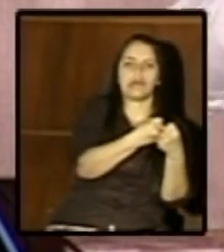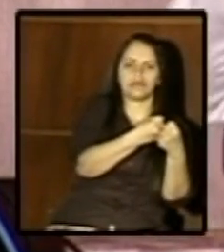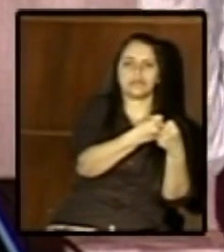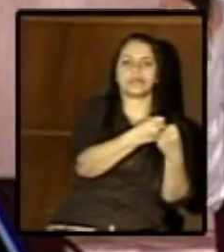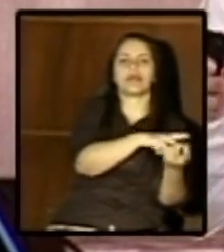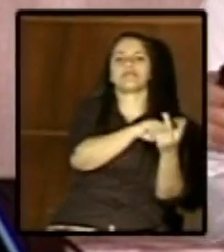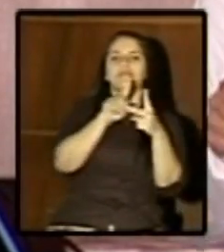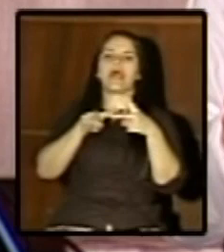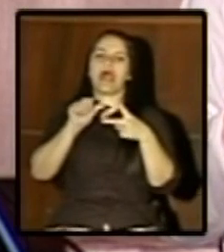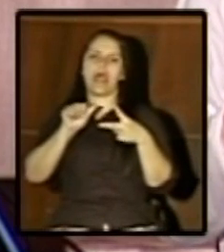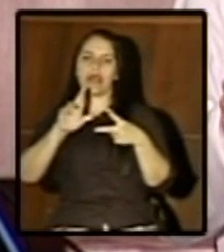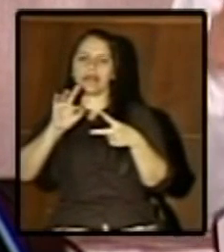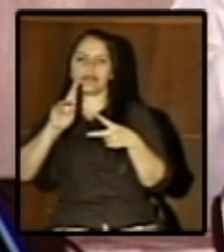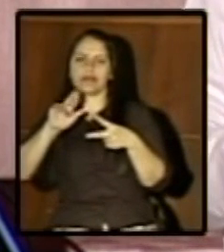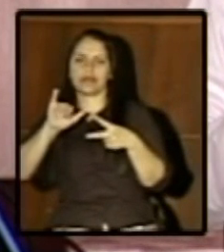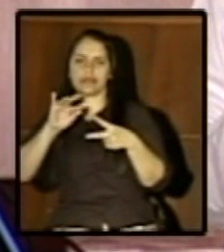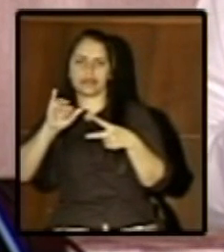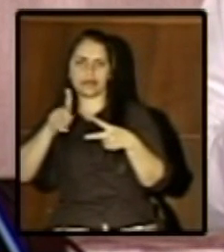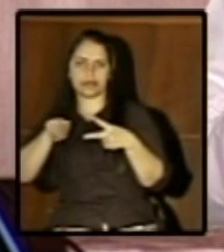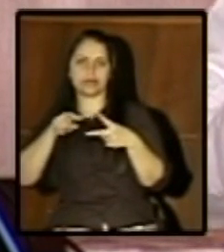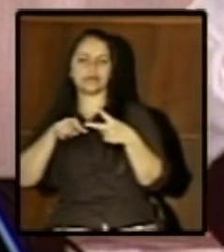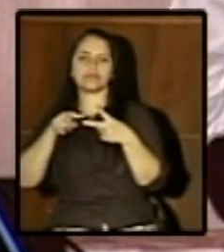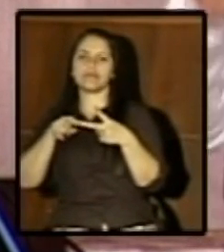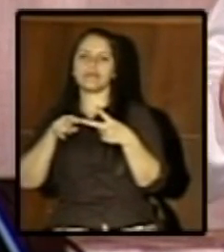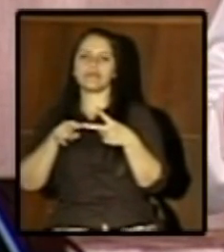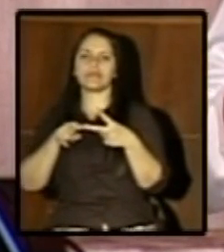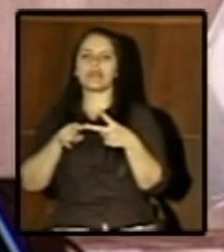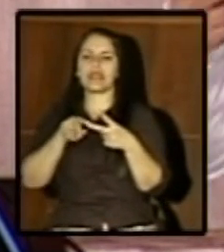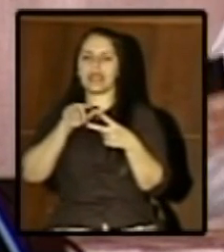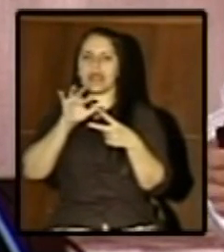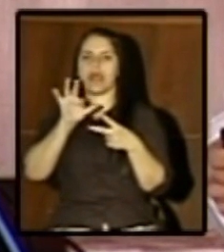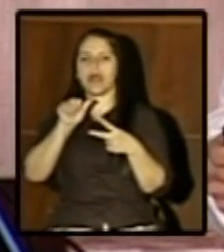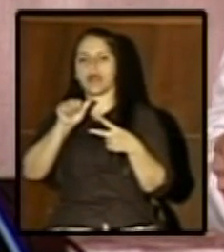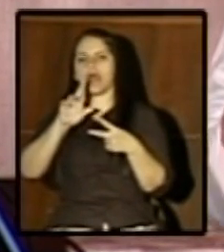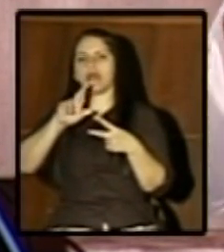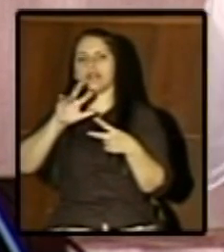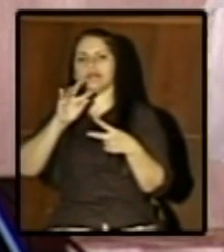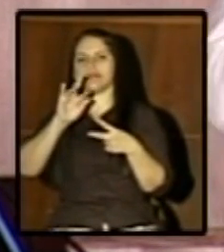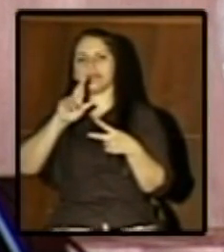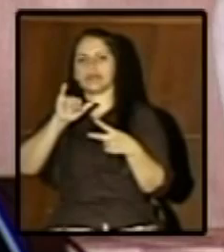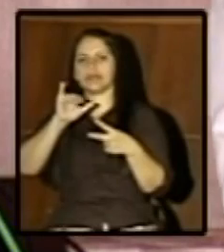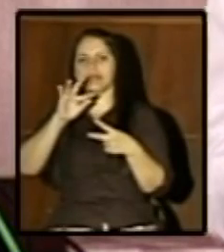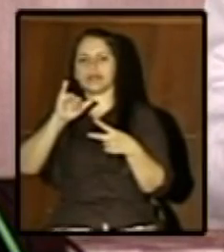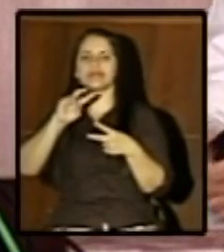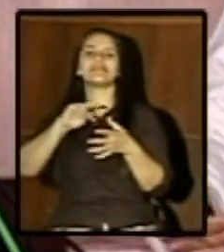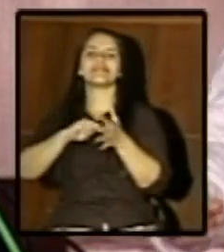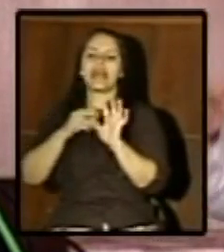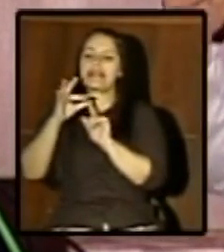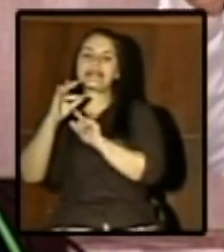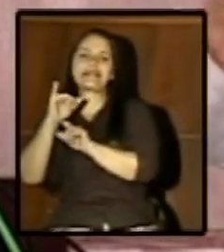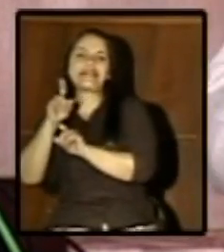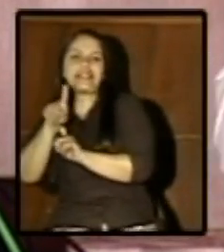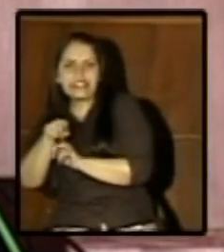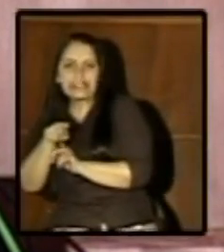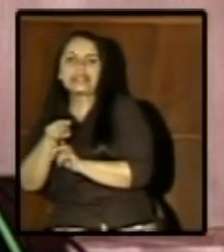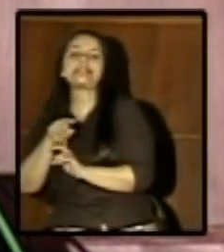proceso degenerativo del que hemos hablado. La artritis en medicina la asumimos como otro proceso distinto. Todo lo que en medicina